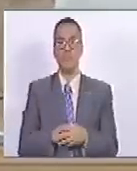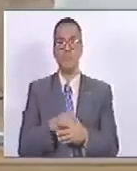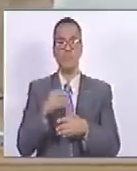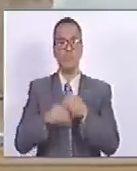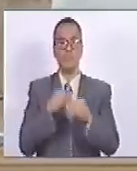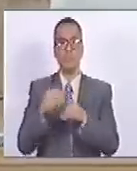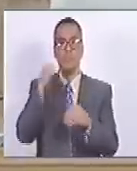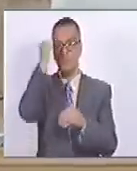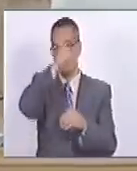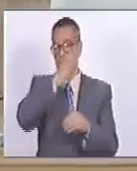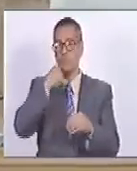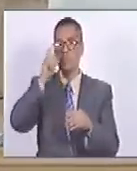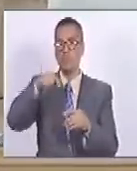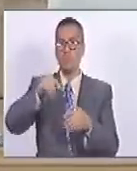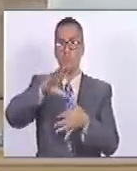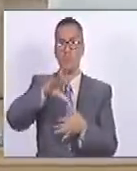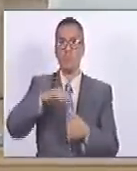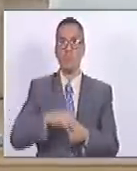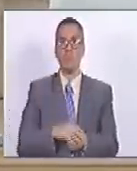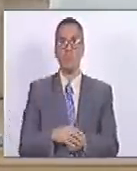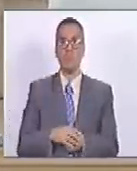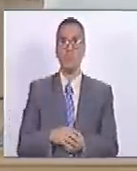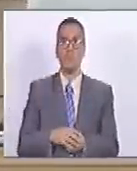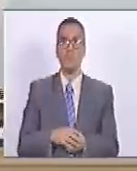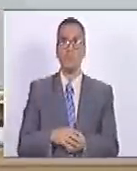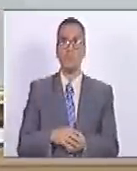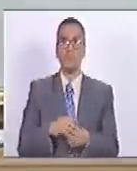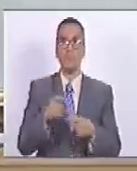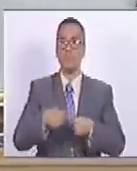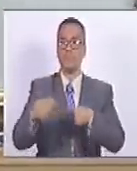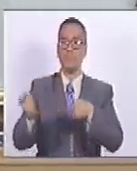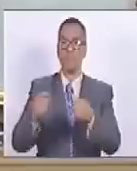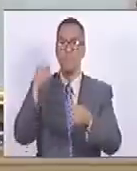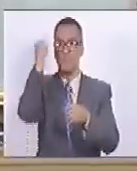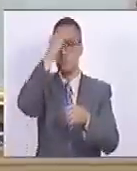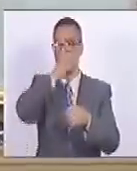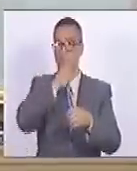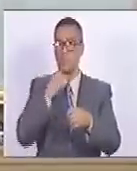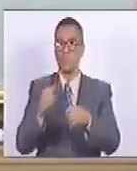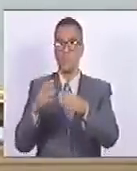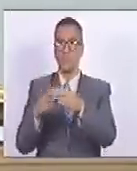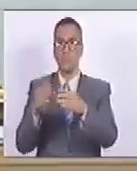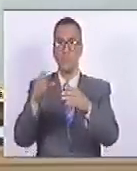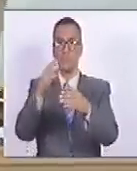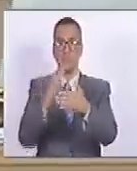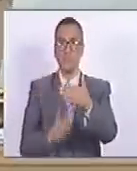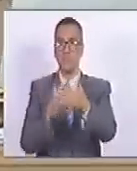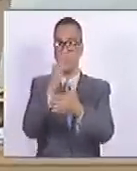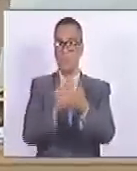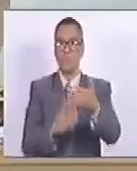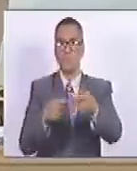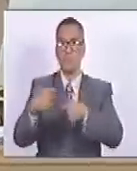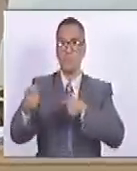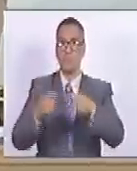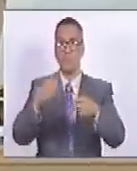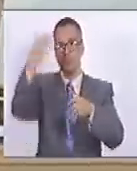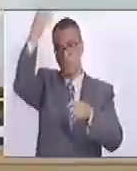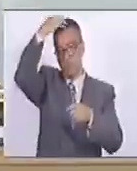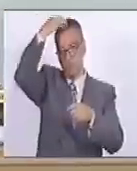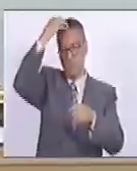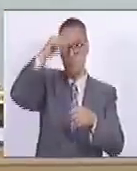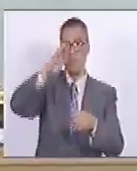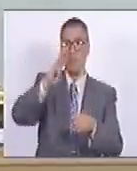cometidas en África y en América. Si se repartieron África en pedazos, si hubo un rey en